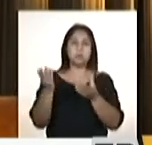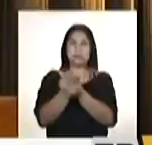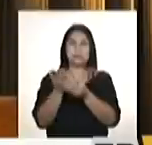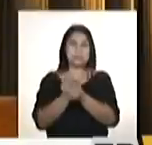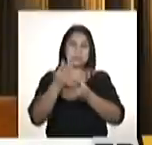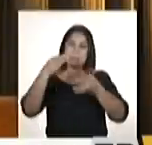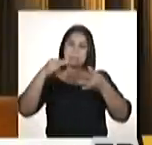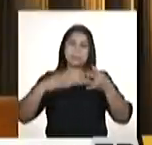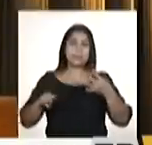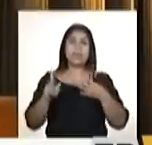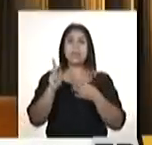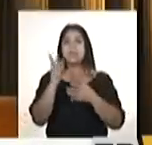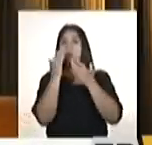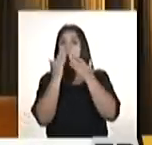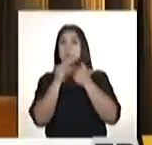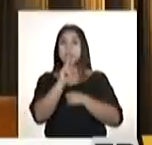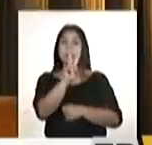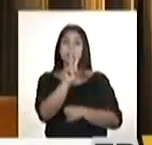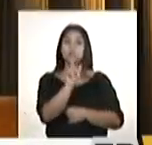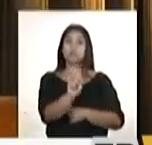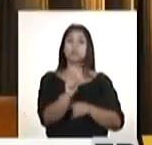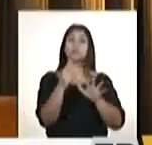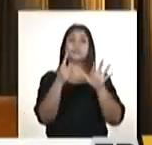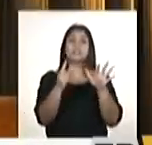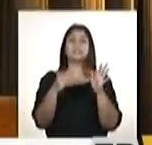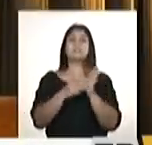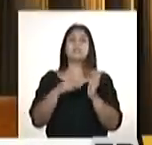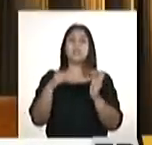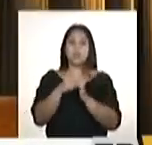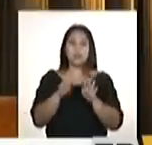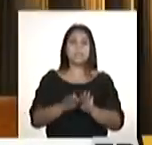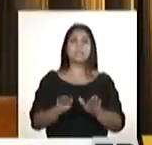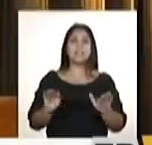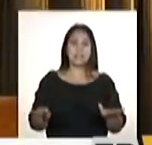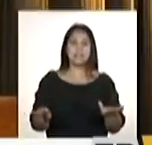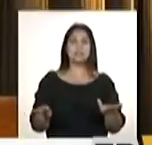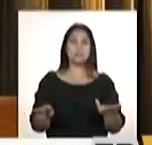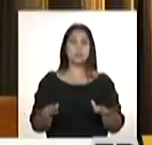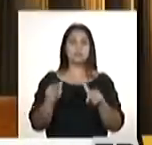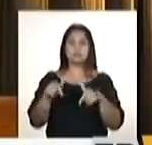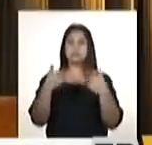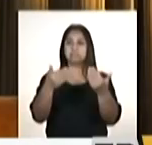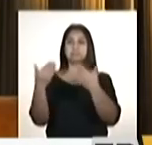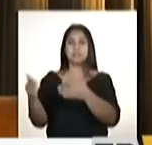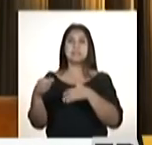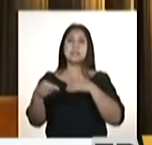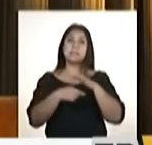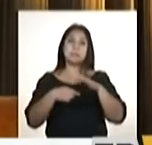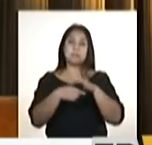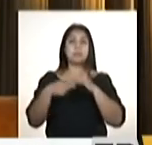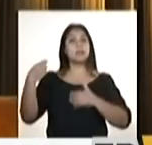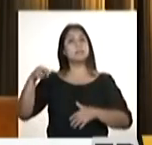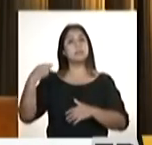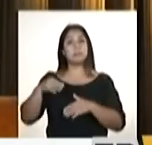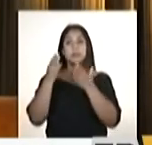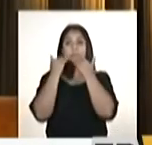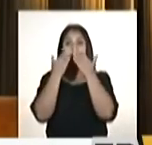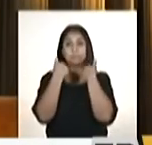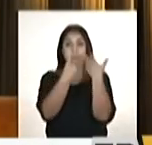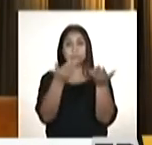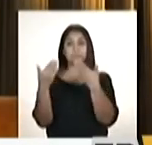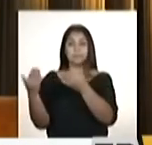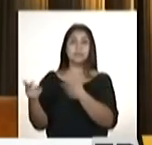la comida para todos 2.6 millones de niños que van a recibir de preprimaria y primaria sus alimentos